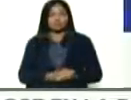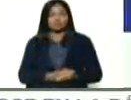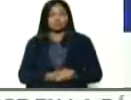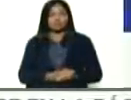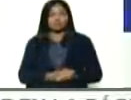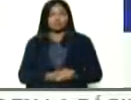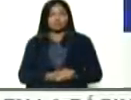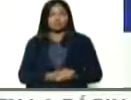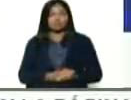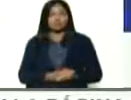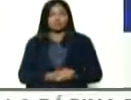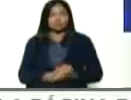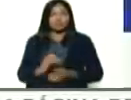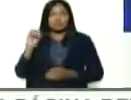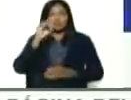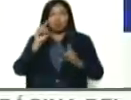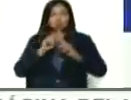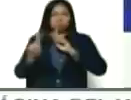pero divisionismo